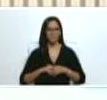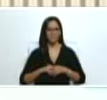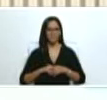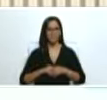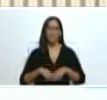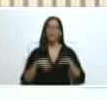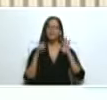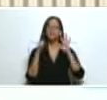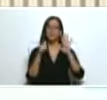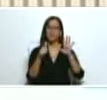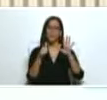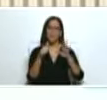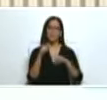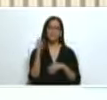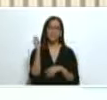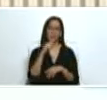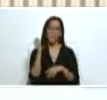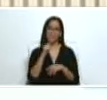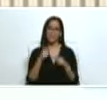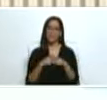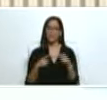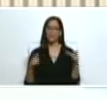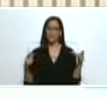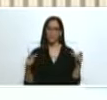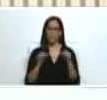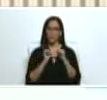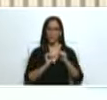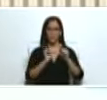6 semestres de crecimiento continuo,